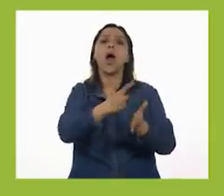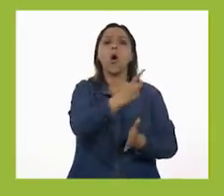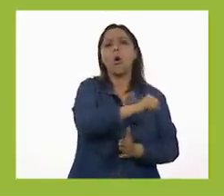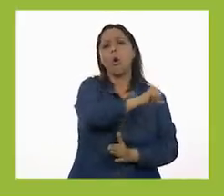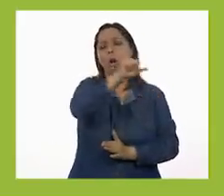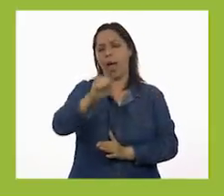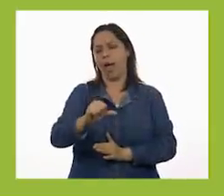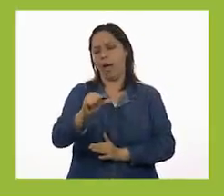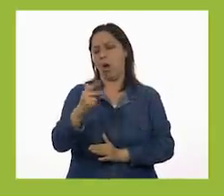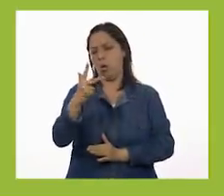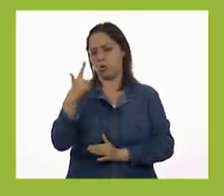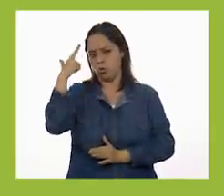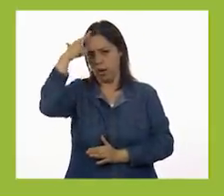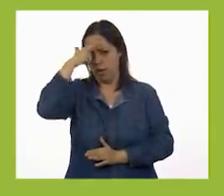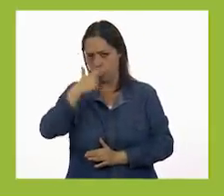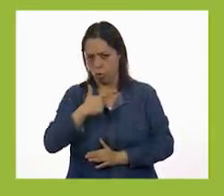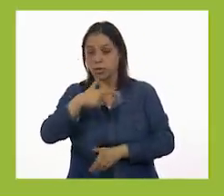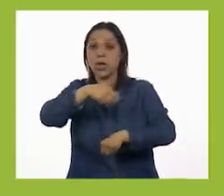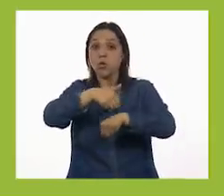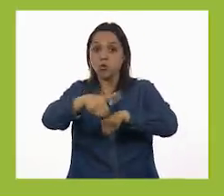horas al teléfono